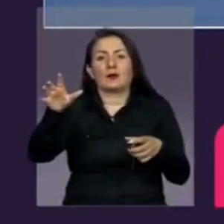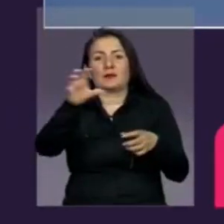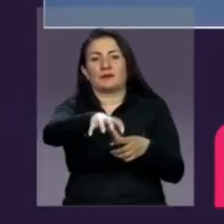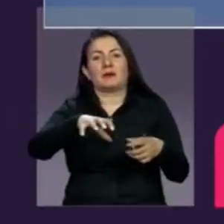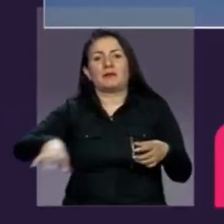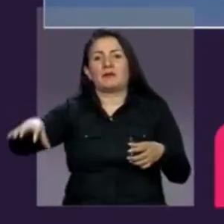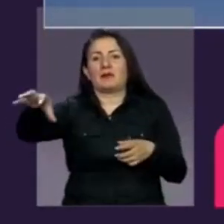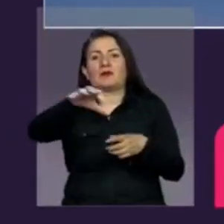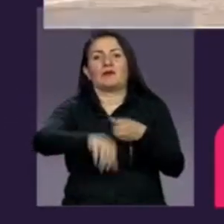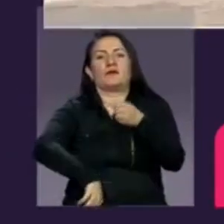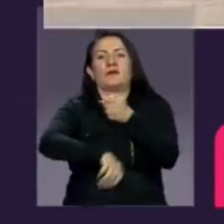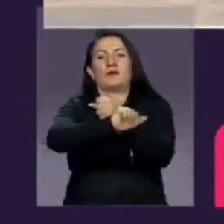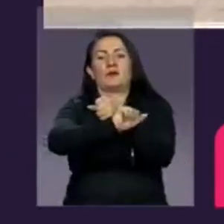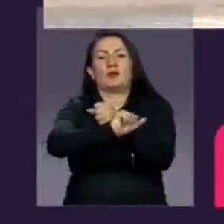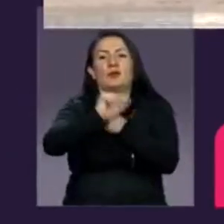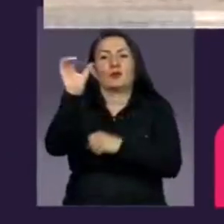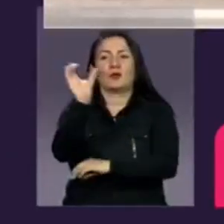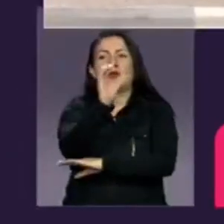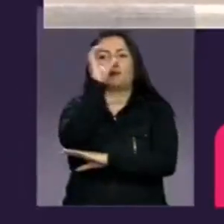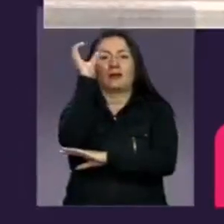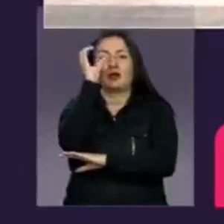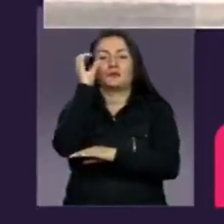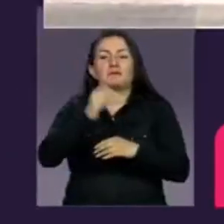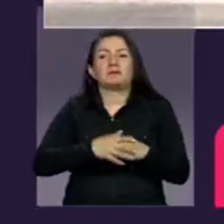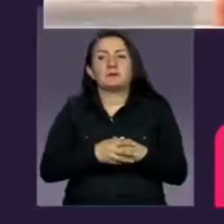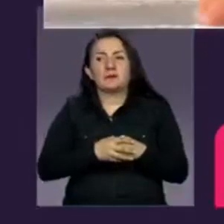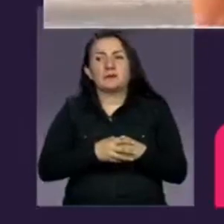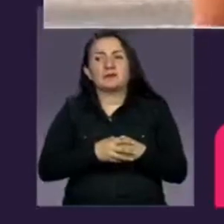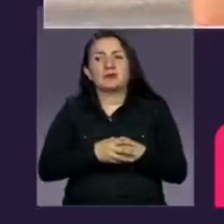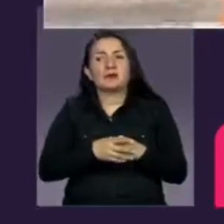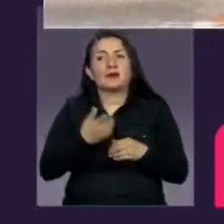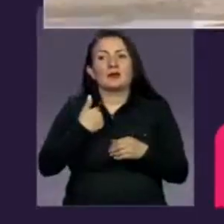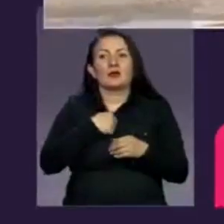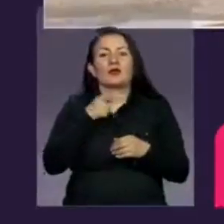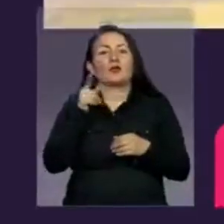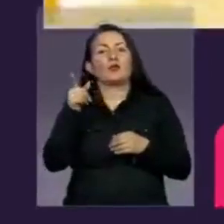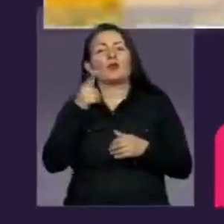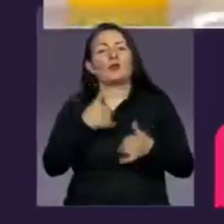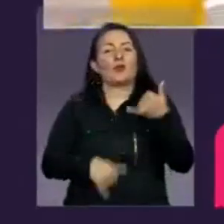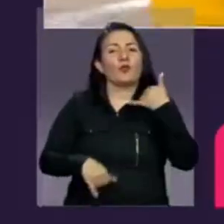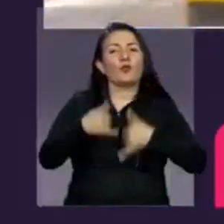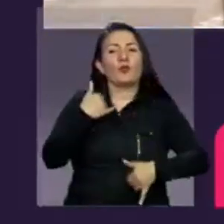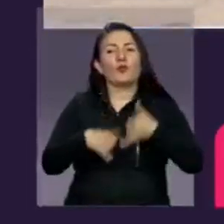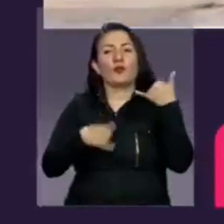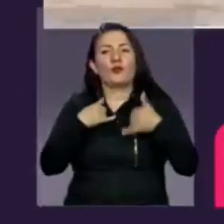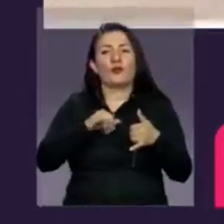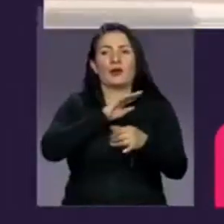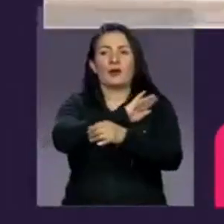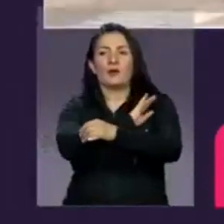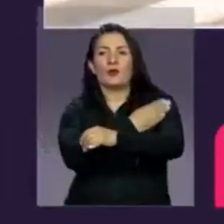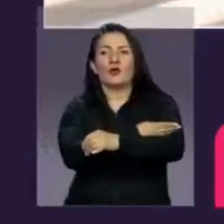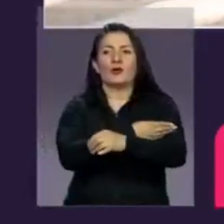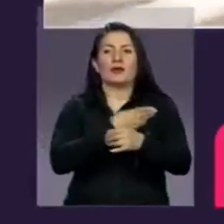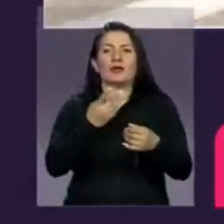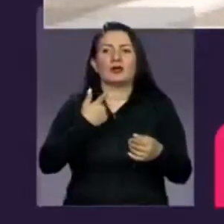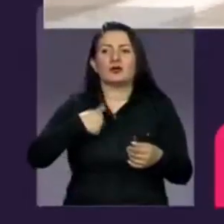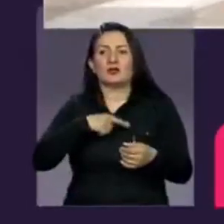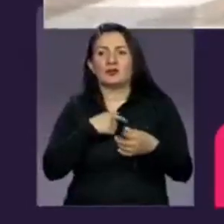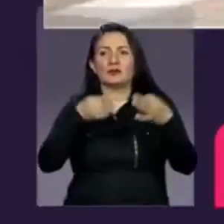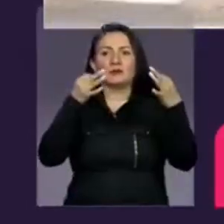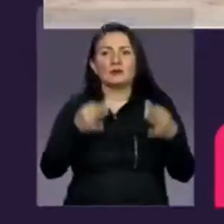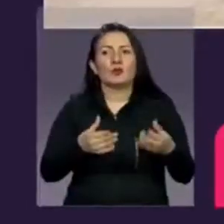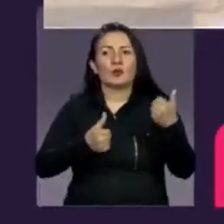profesional colombiano. Entonces, digamos que ahí comienza un juego de poderes particular, porque eres juez y